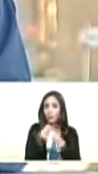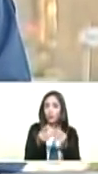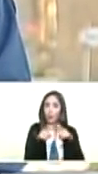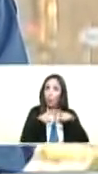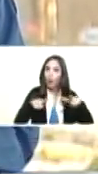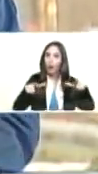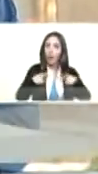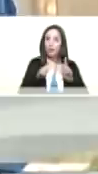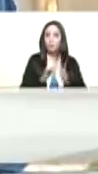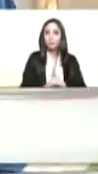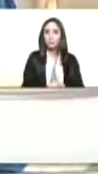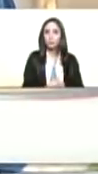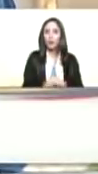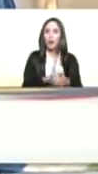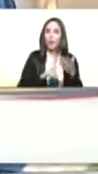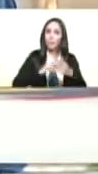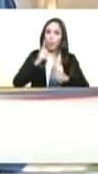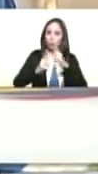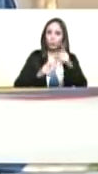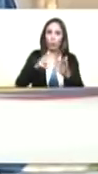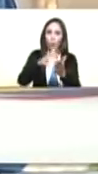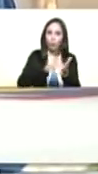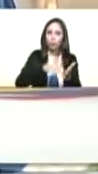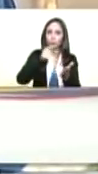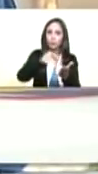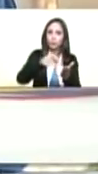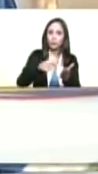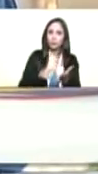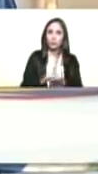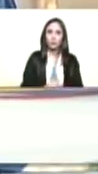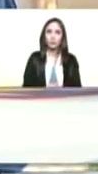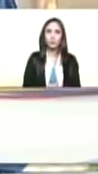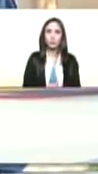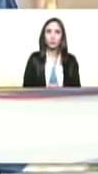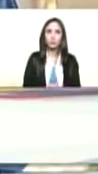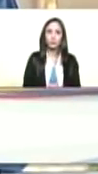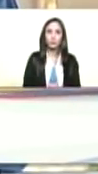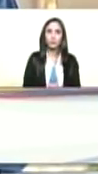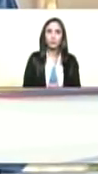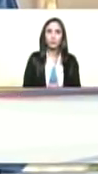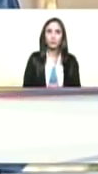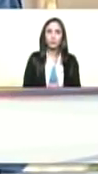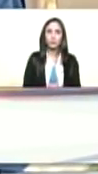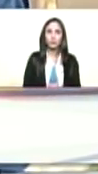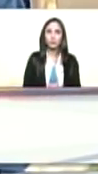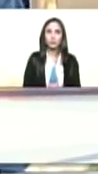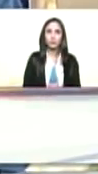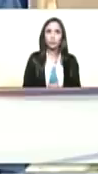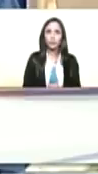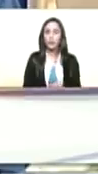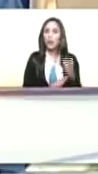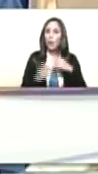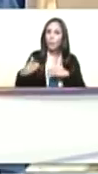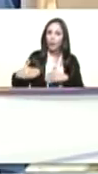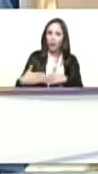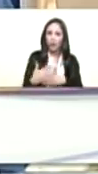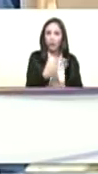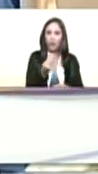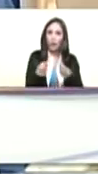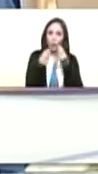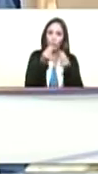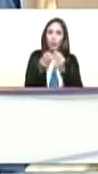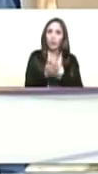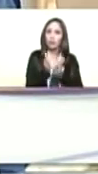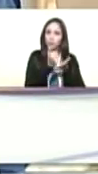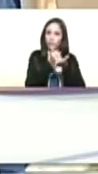urbanas, periurbanas, los fondos zamoranos, los centros de producción agrourbano, las pescaderías CLAP a partir de